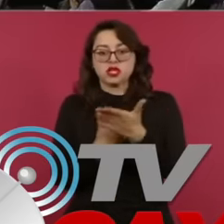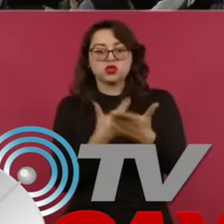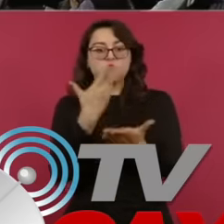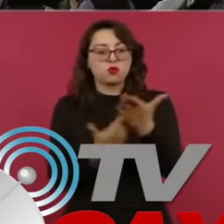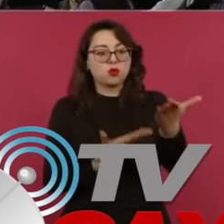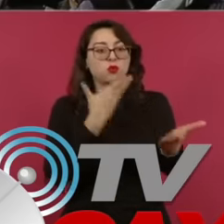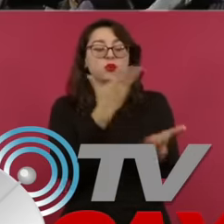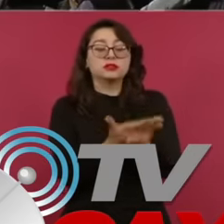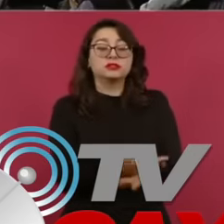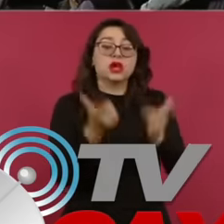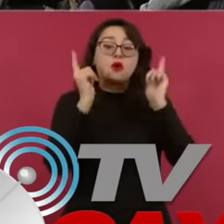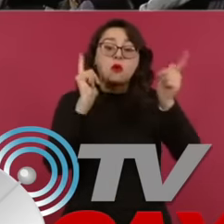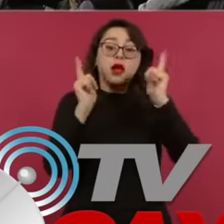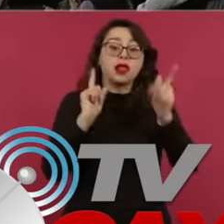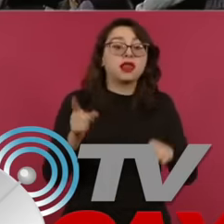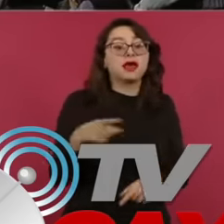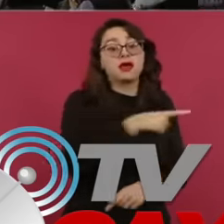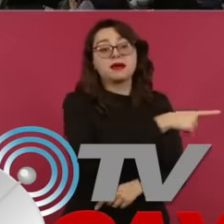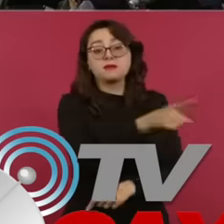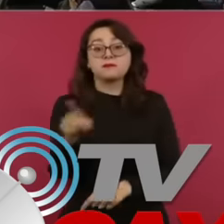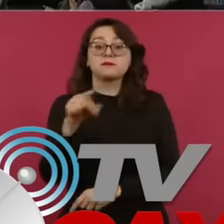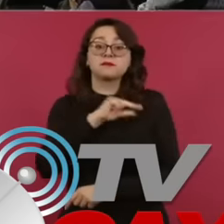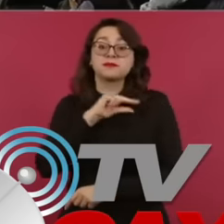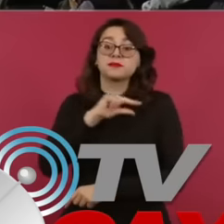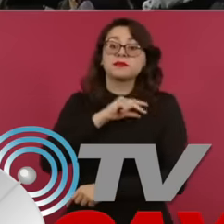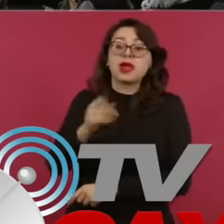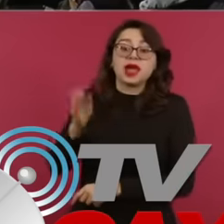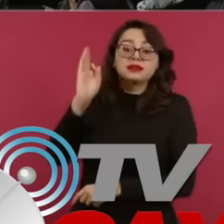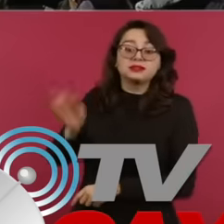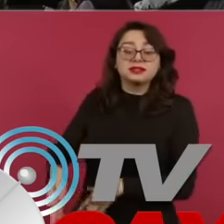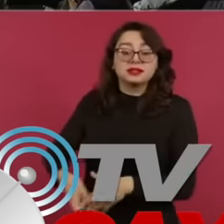¿qué les he dicho, no? De que